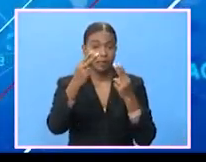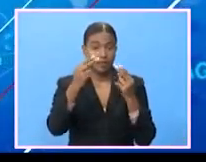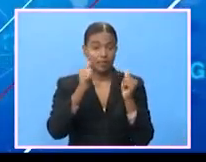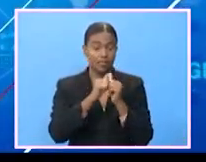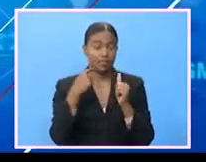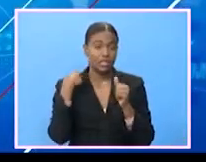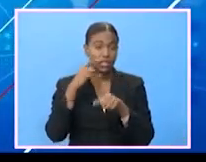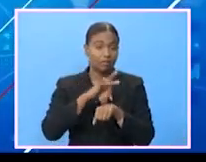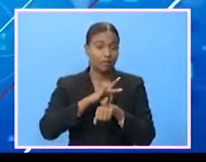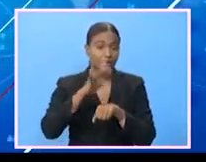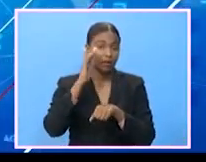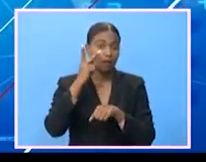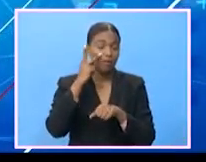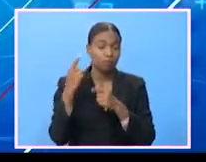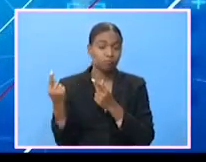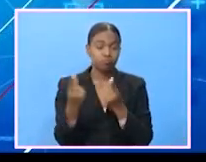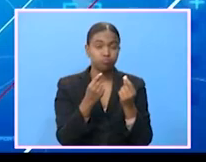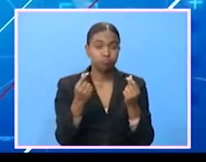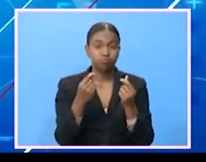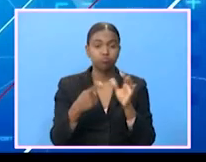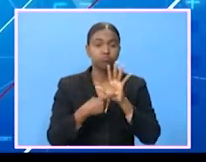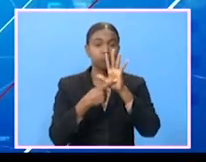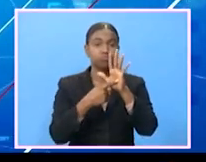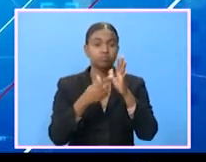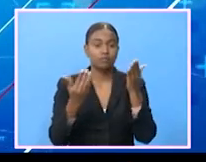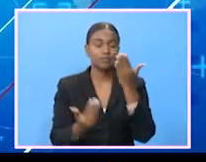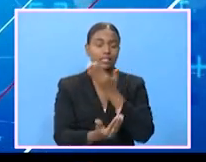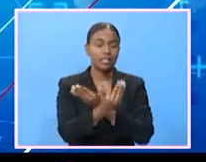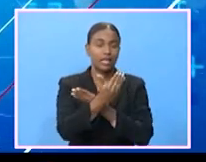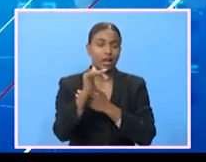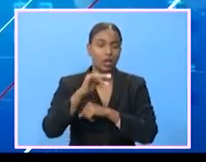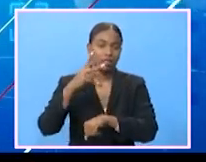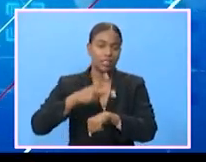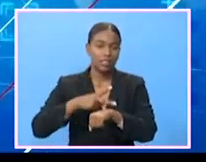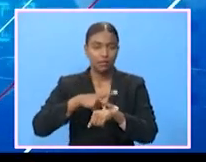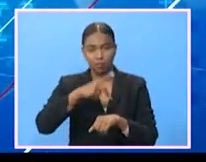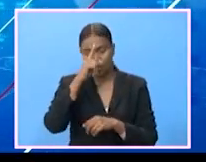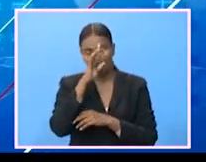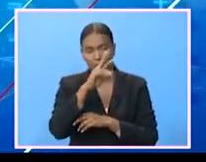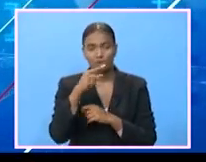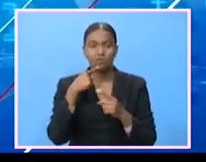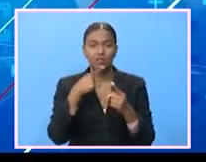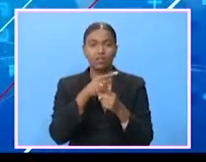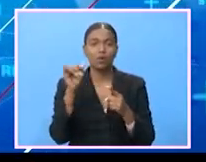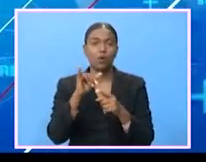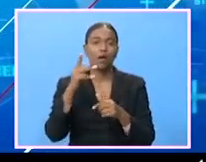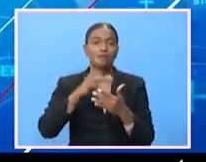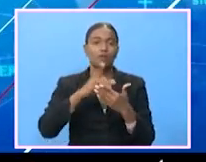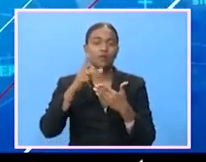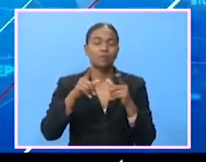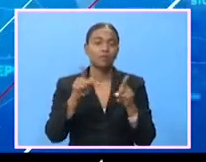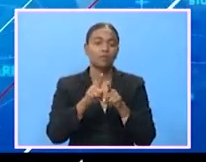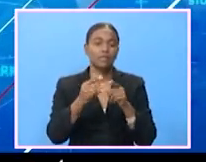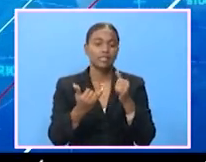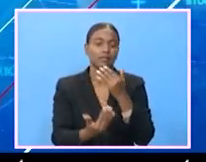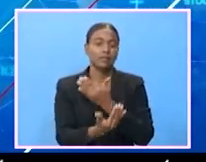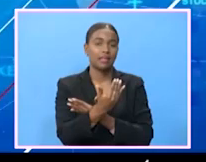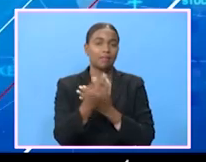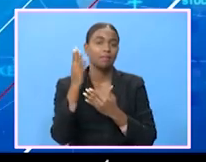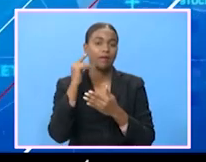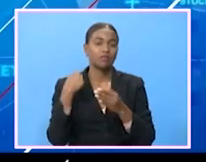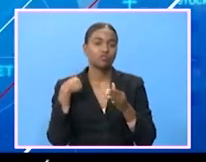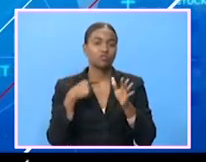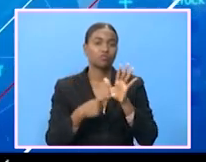temprano estaremos tanto desarrollando la emisión matutina, la emisión vespertina de 4R de Noticias. E igual en el programa también de esta mañana estaremos